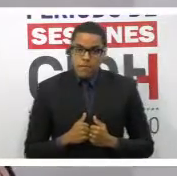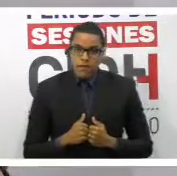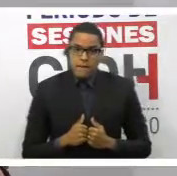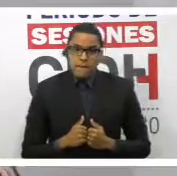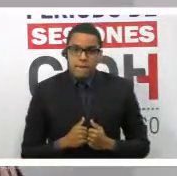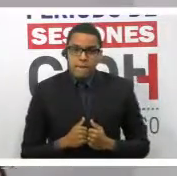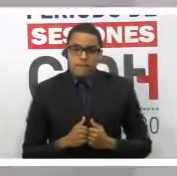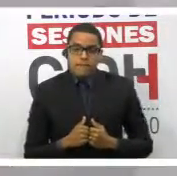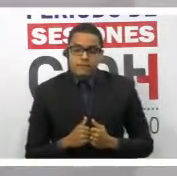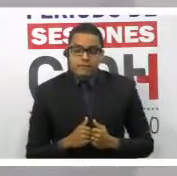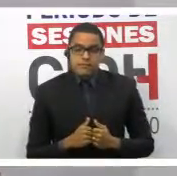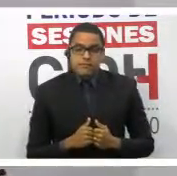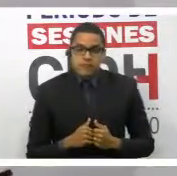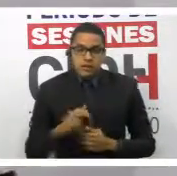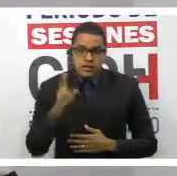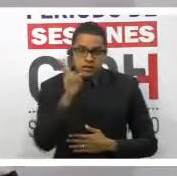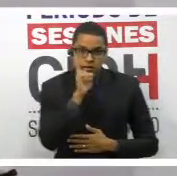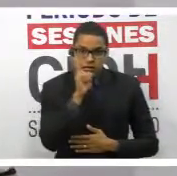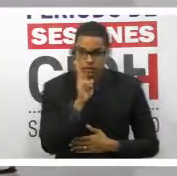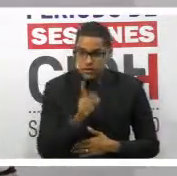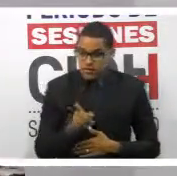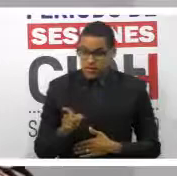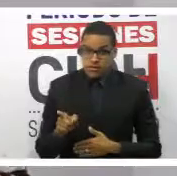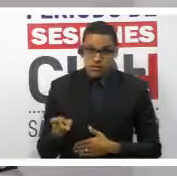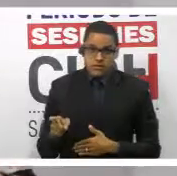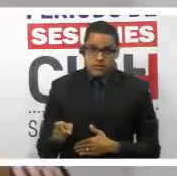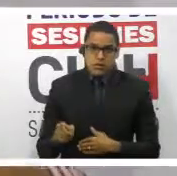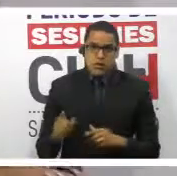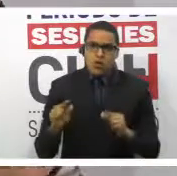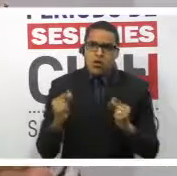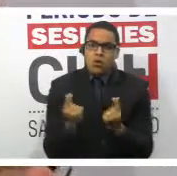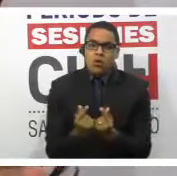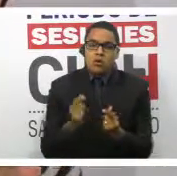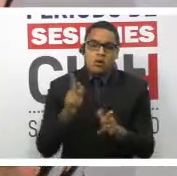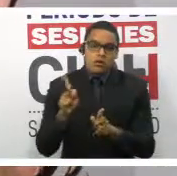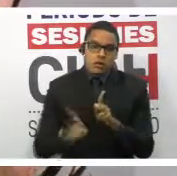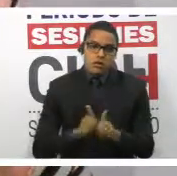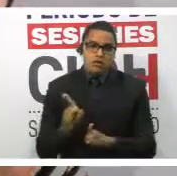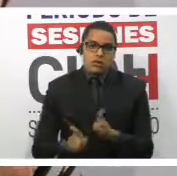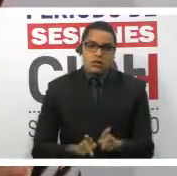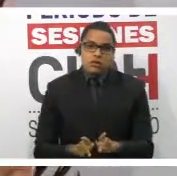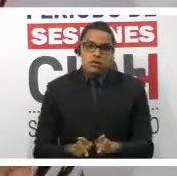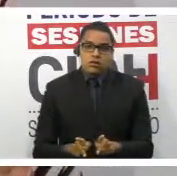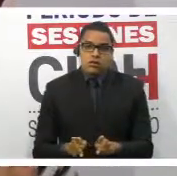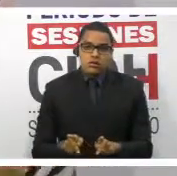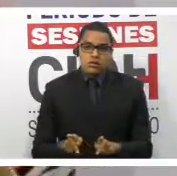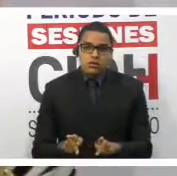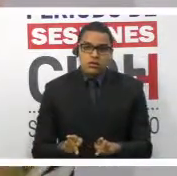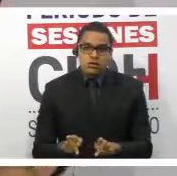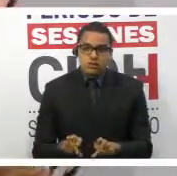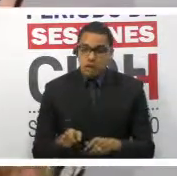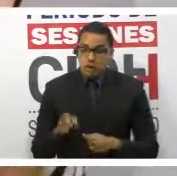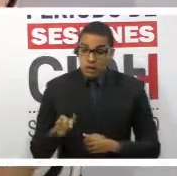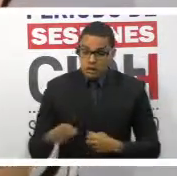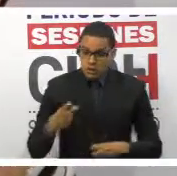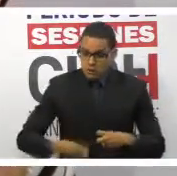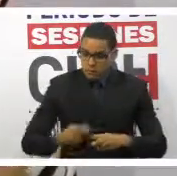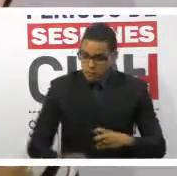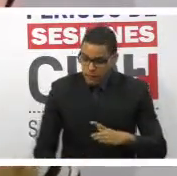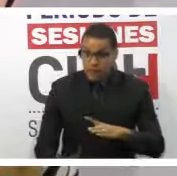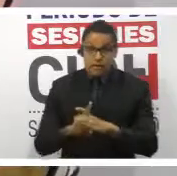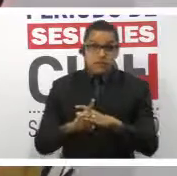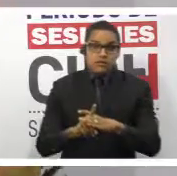tenemos una sociedad que la forma de atender una situación